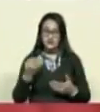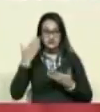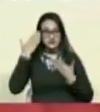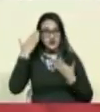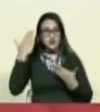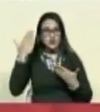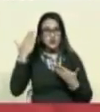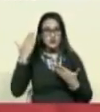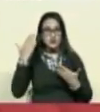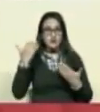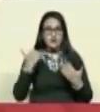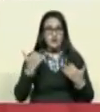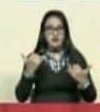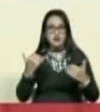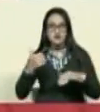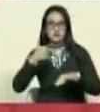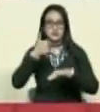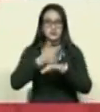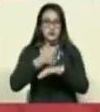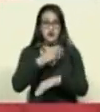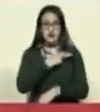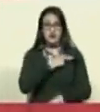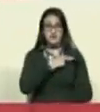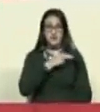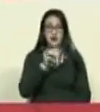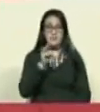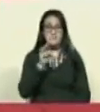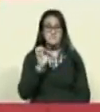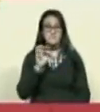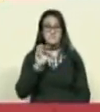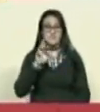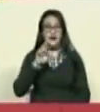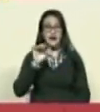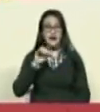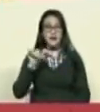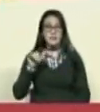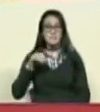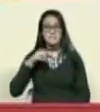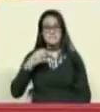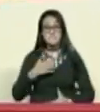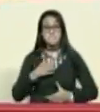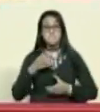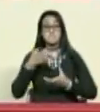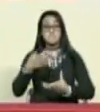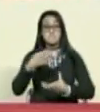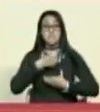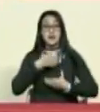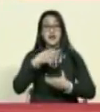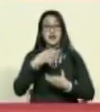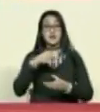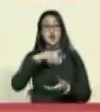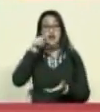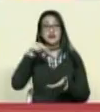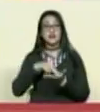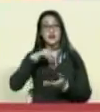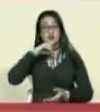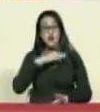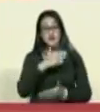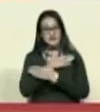saludar al general en jefe Pérez Arcay, Premio Nacional de Historia. Mal, un aplauso.